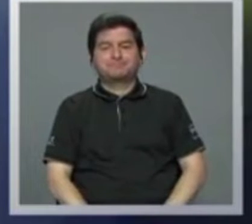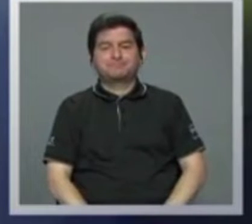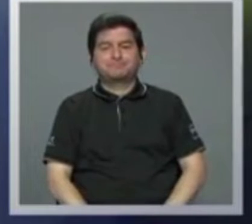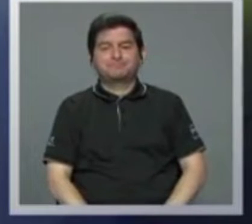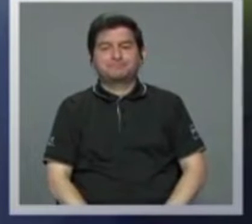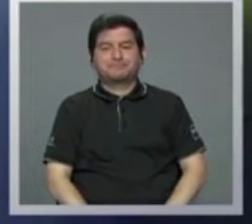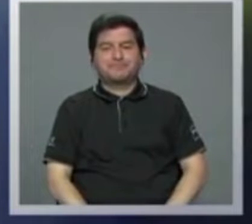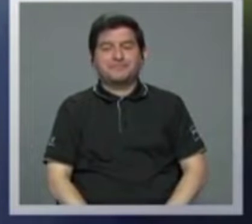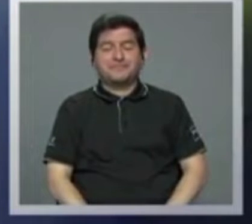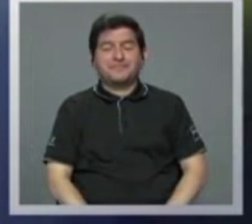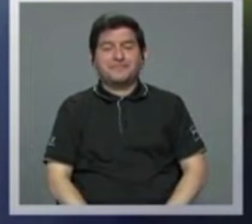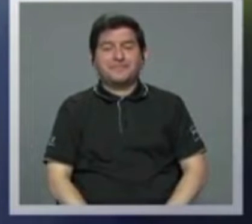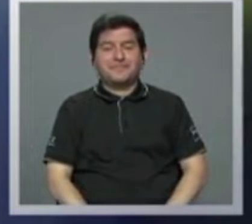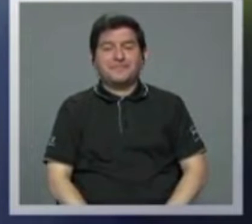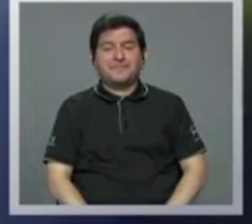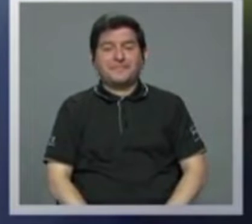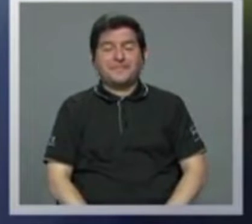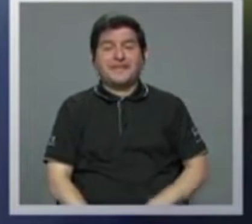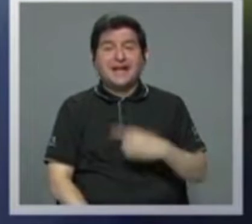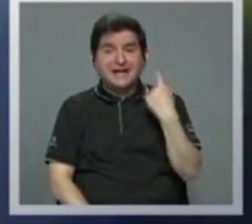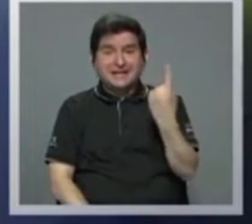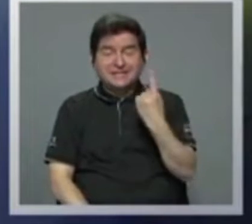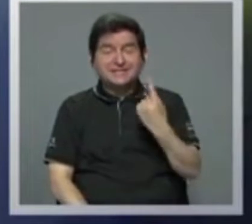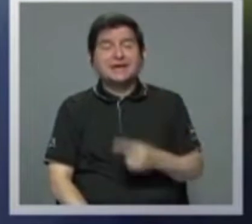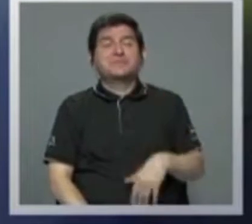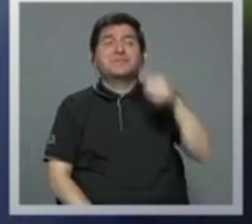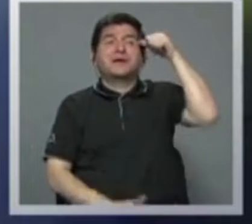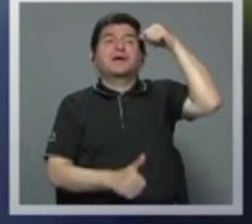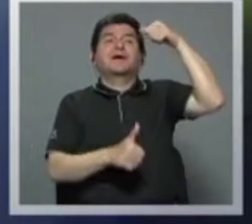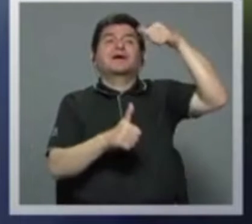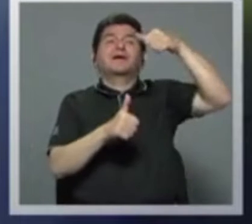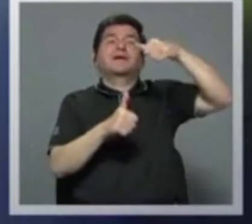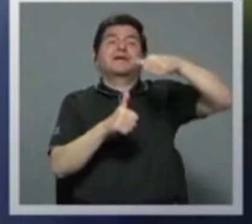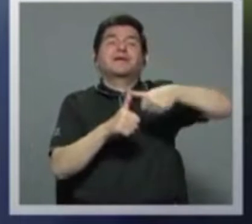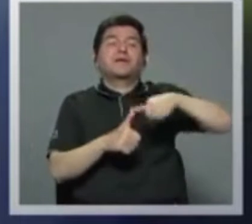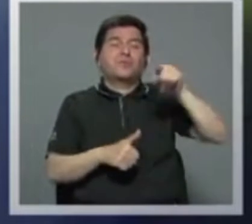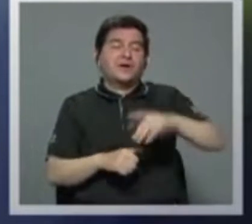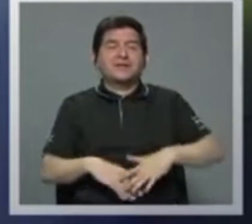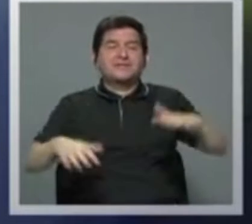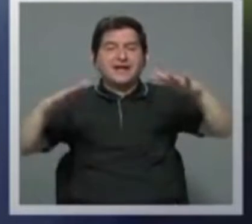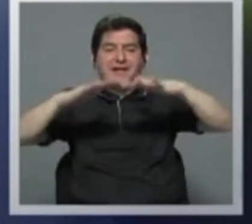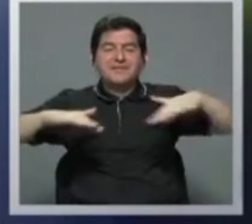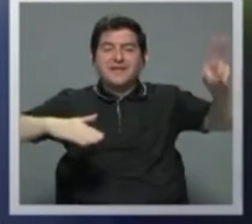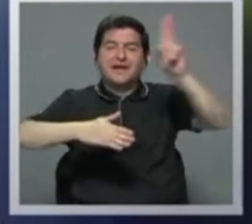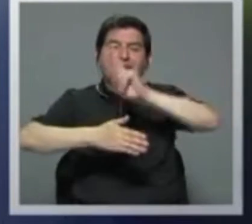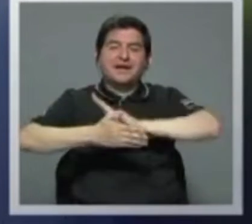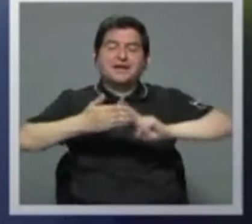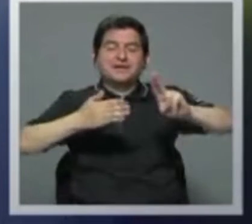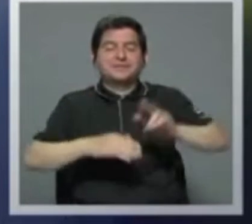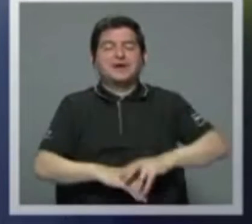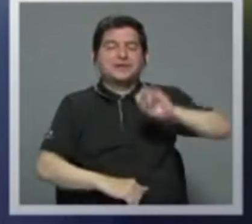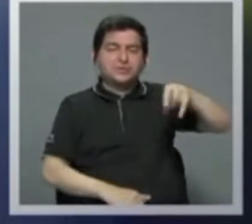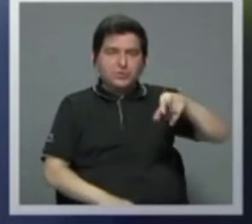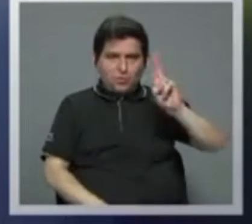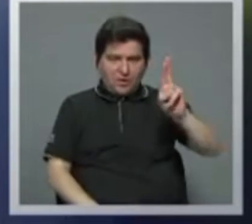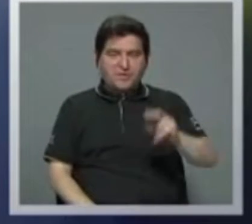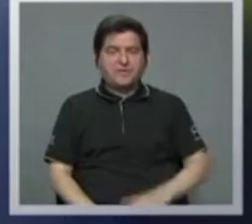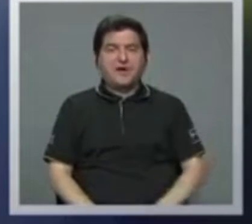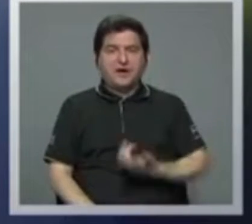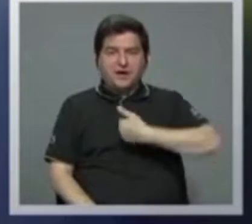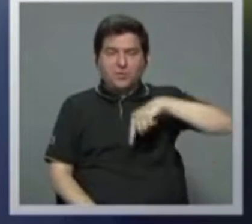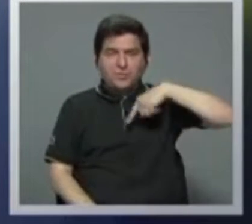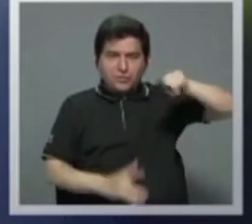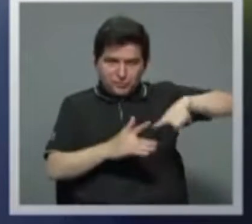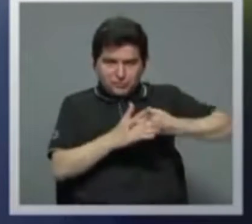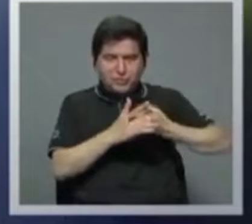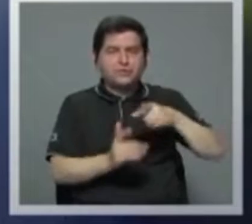Bueno, siempre la añoranza de aquel campus, aparte cuando ingresamos en el